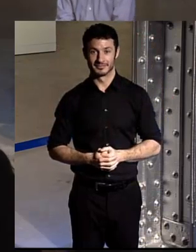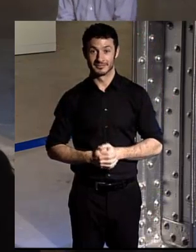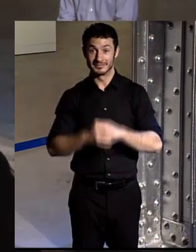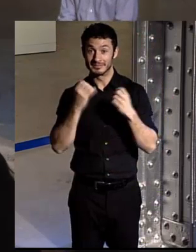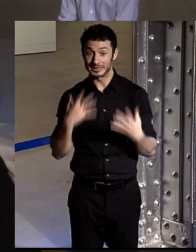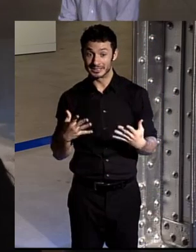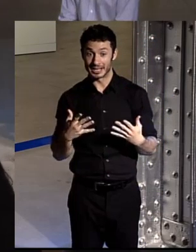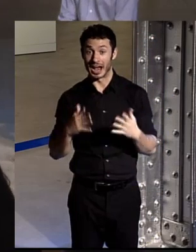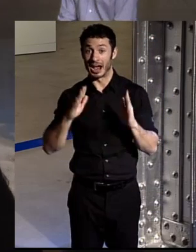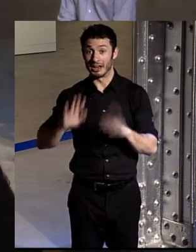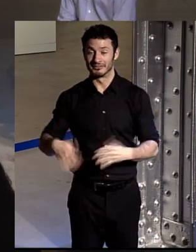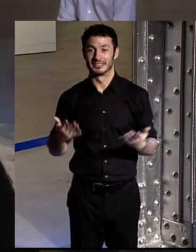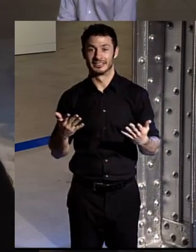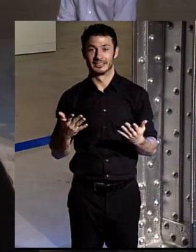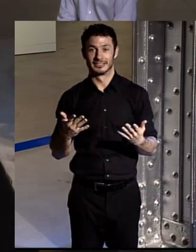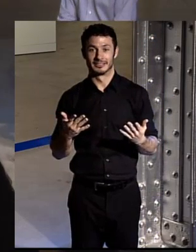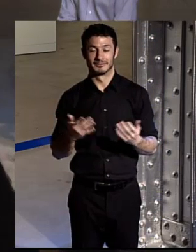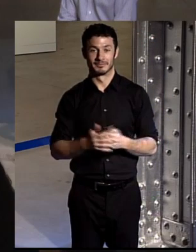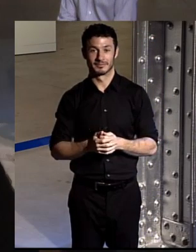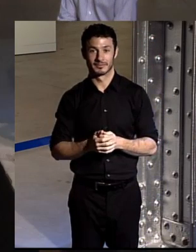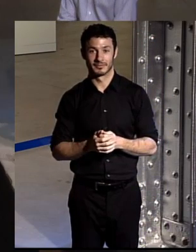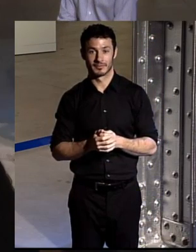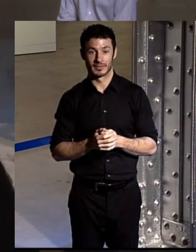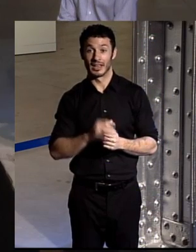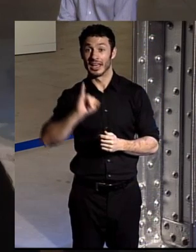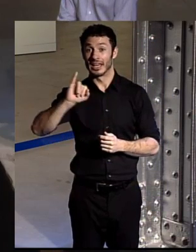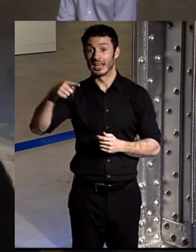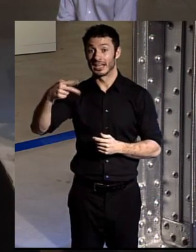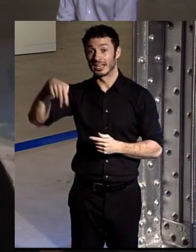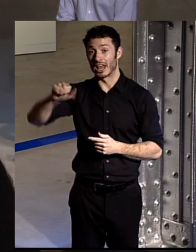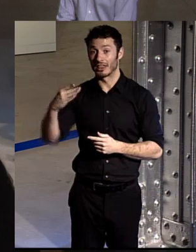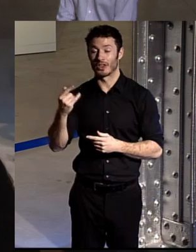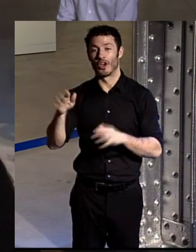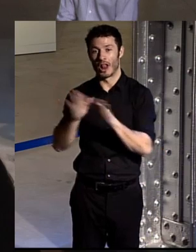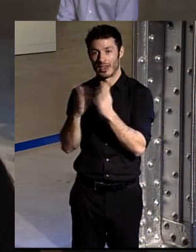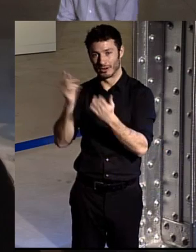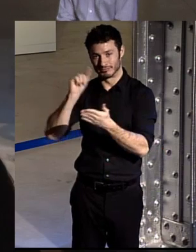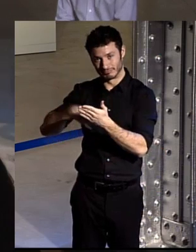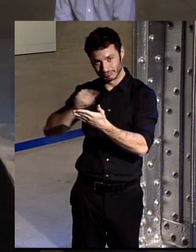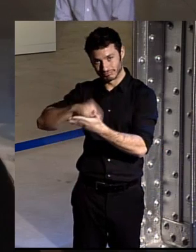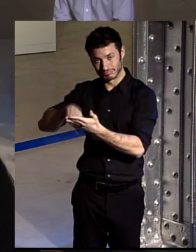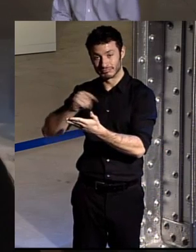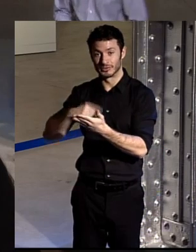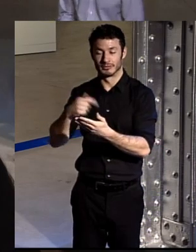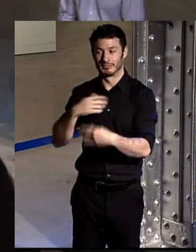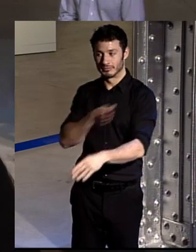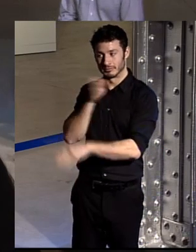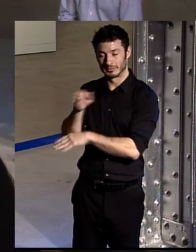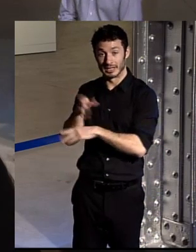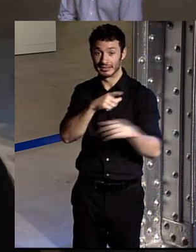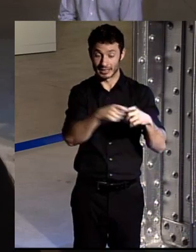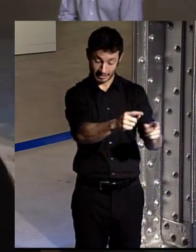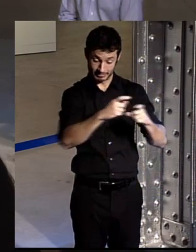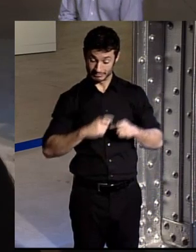Vale, al final, después Ignacio va a firmar libros en la mesa que está afuera. Pasáis por allí, nos dais la